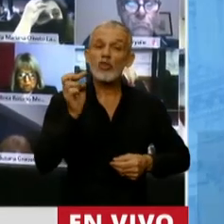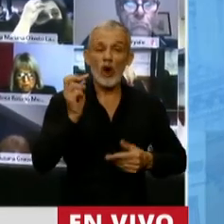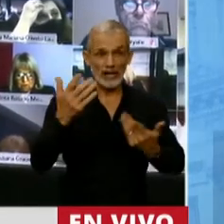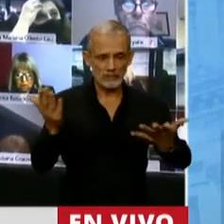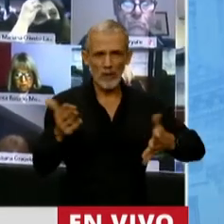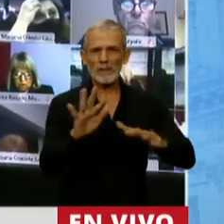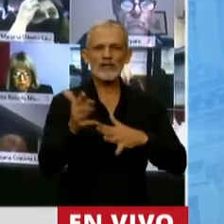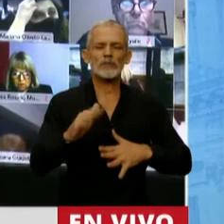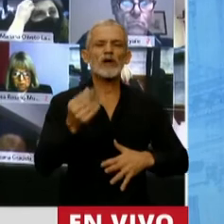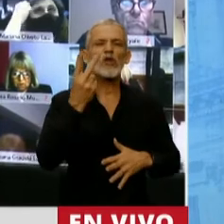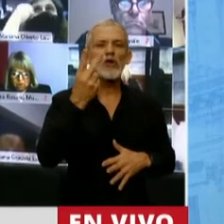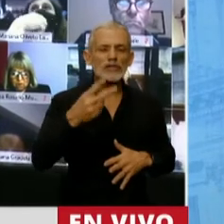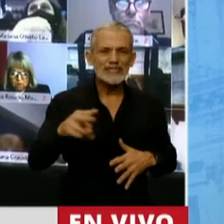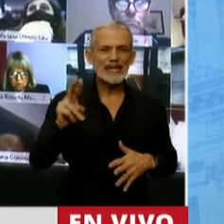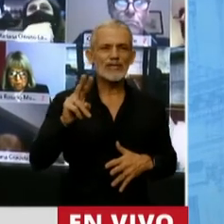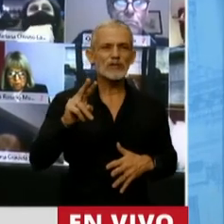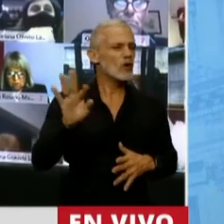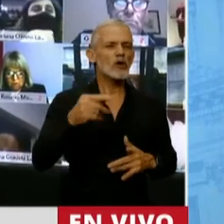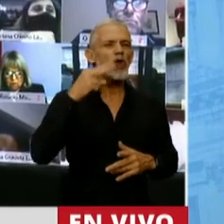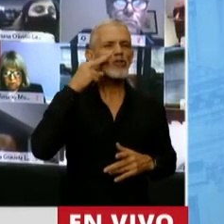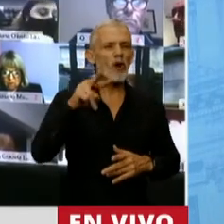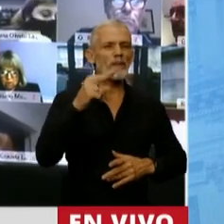son algo así como